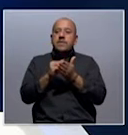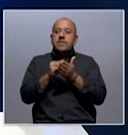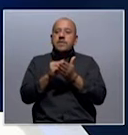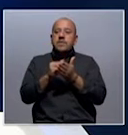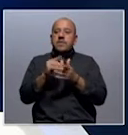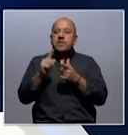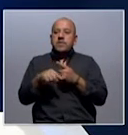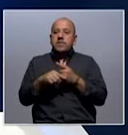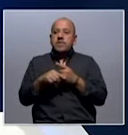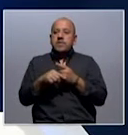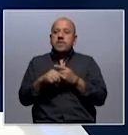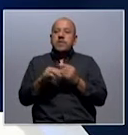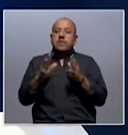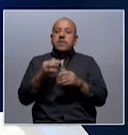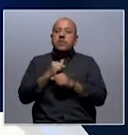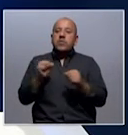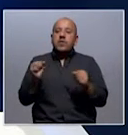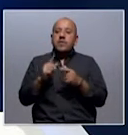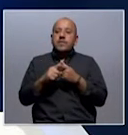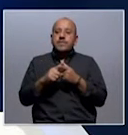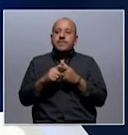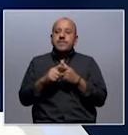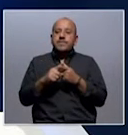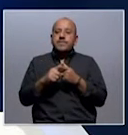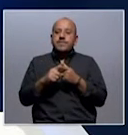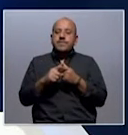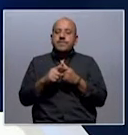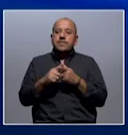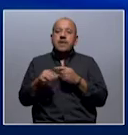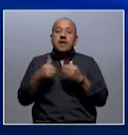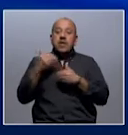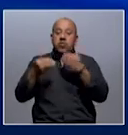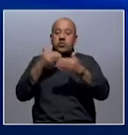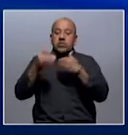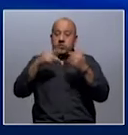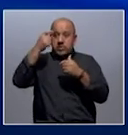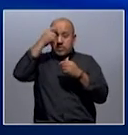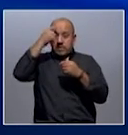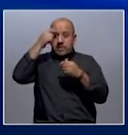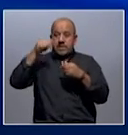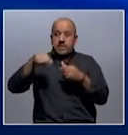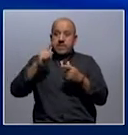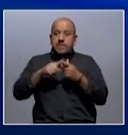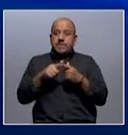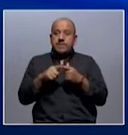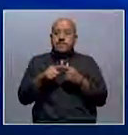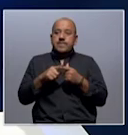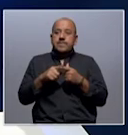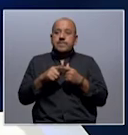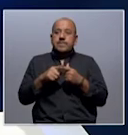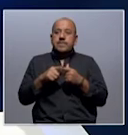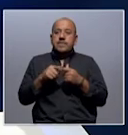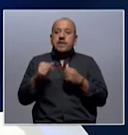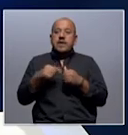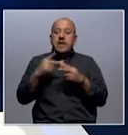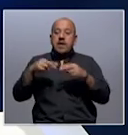aporte de tal magnitud para poder continuar la evolución científica de esta investigación de este